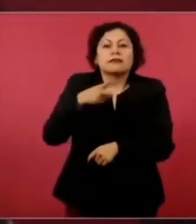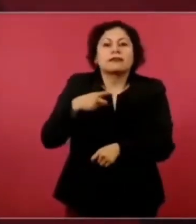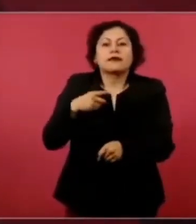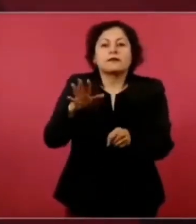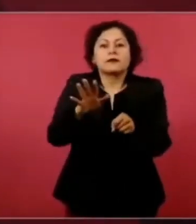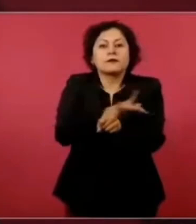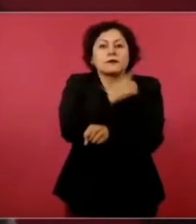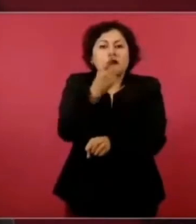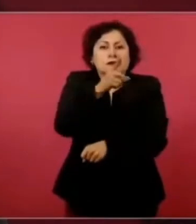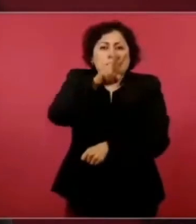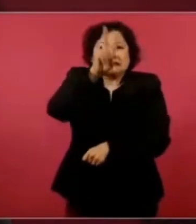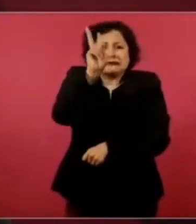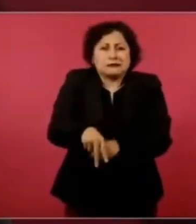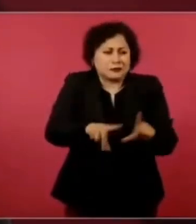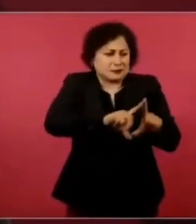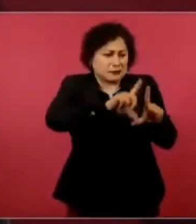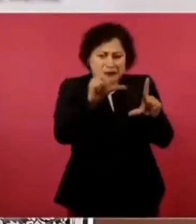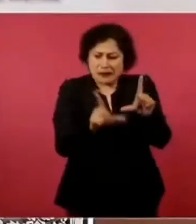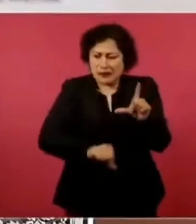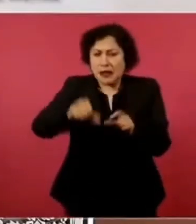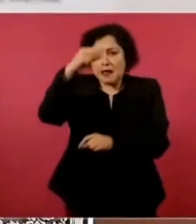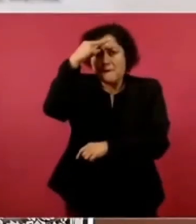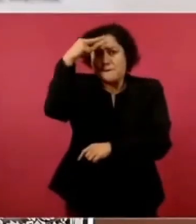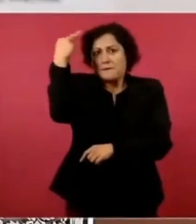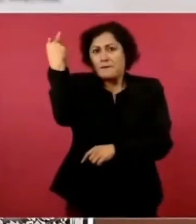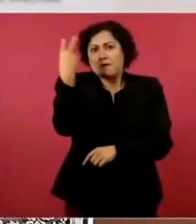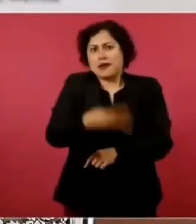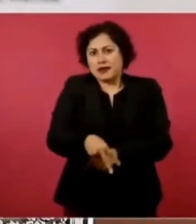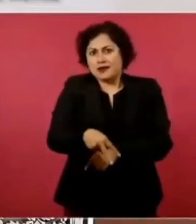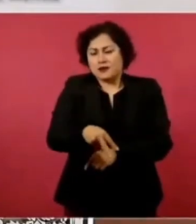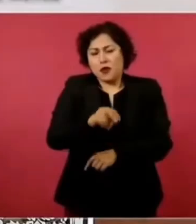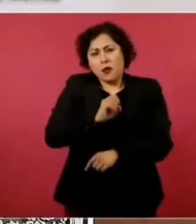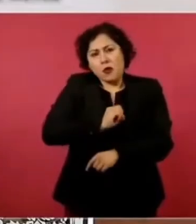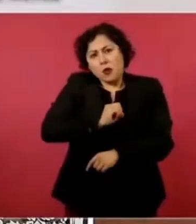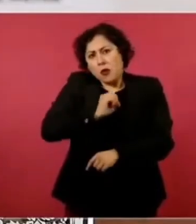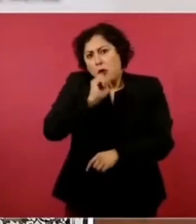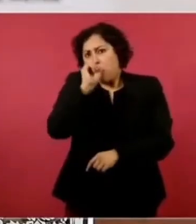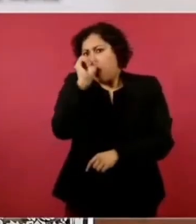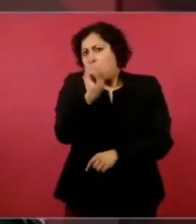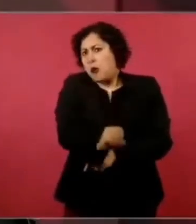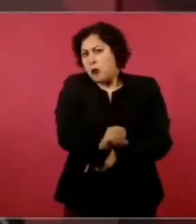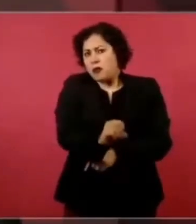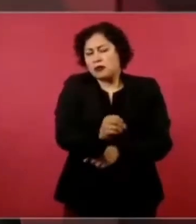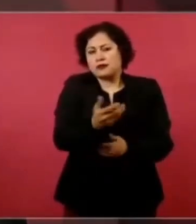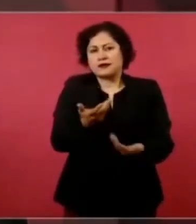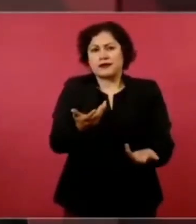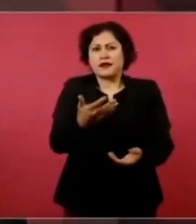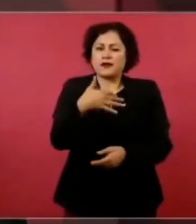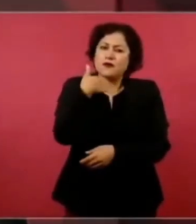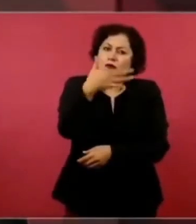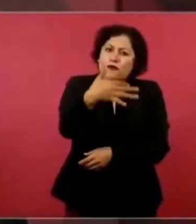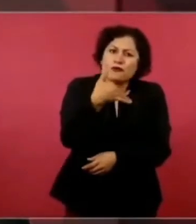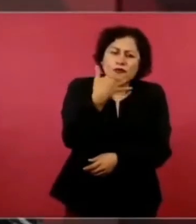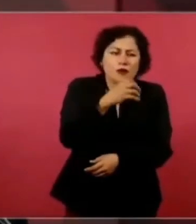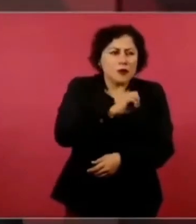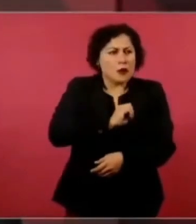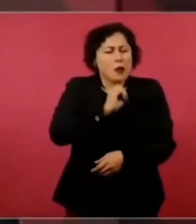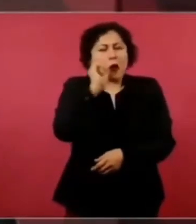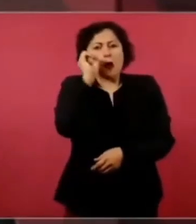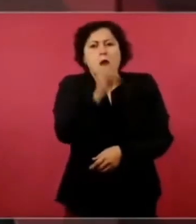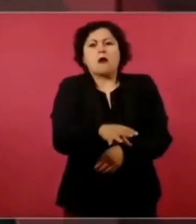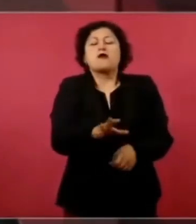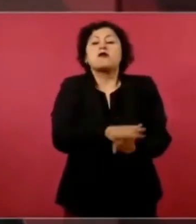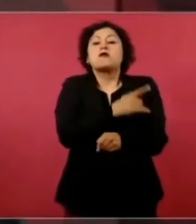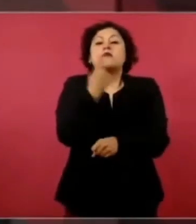repudia, rechaza, condena la corrupción, porque ha sido un flagelo nacional